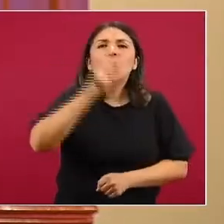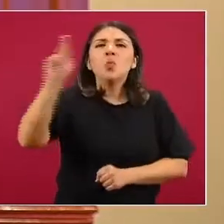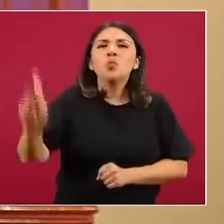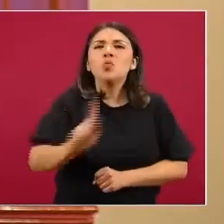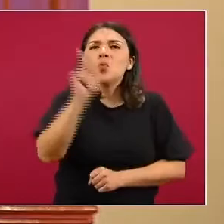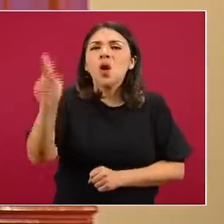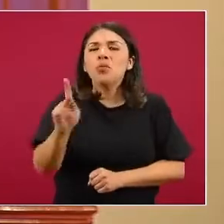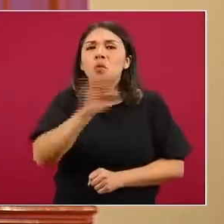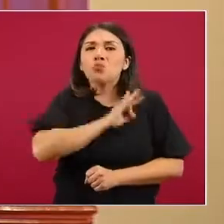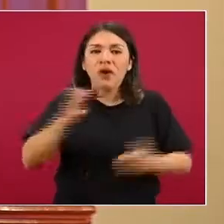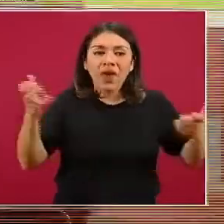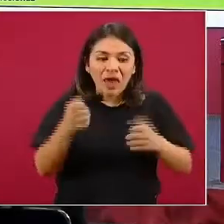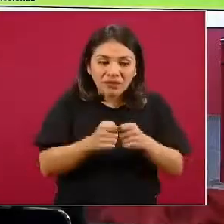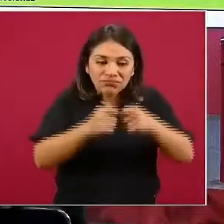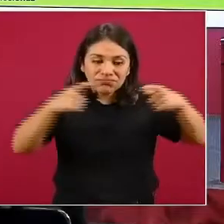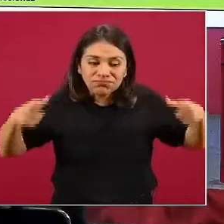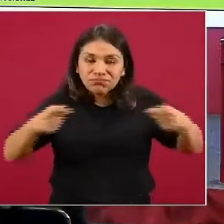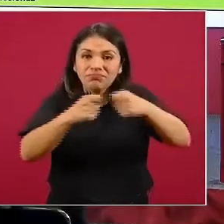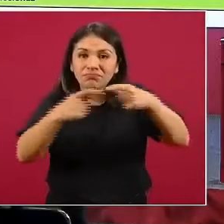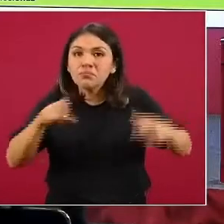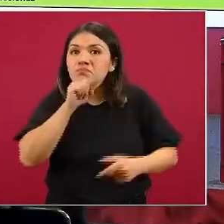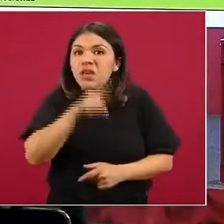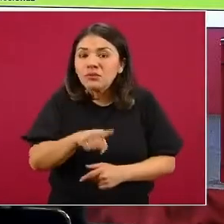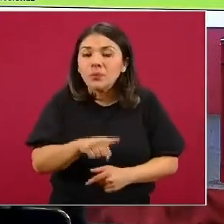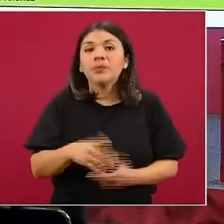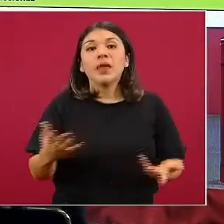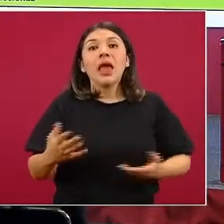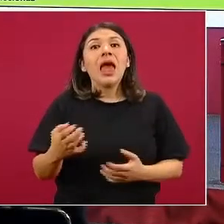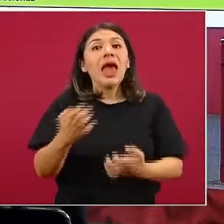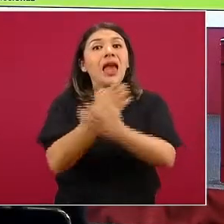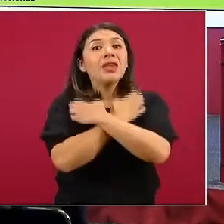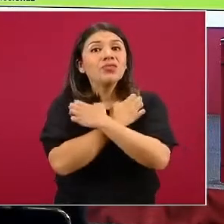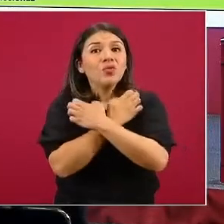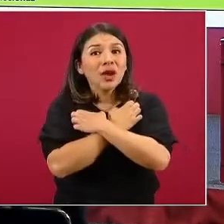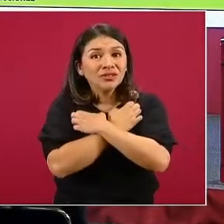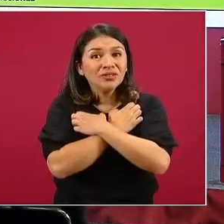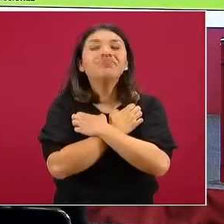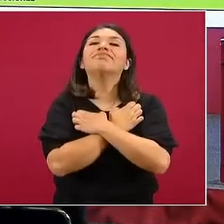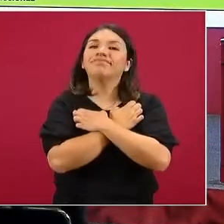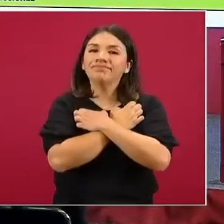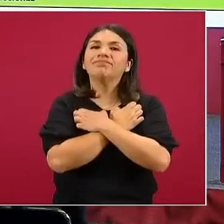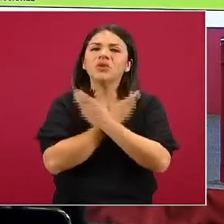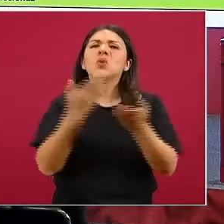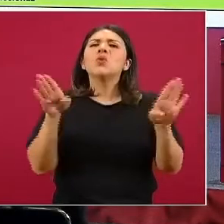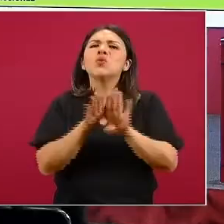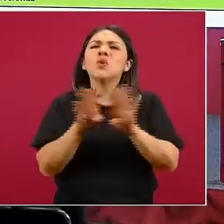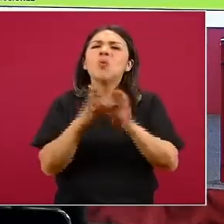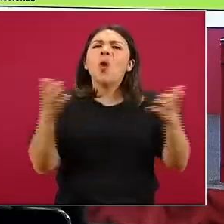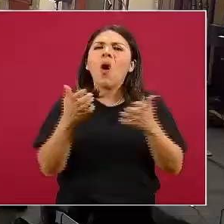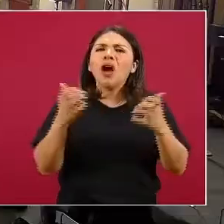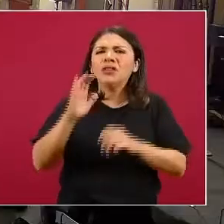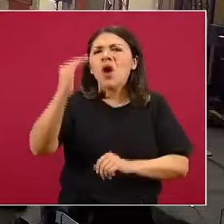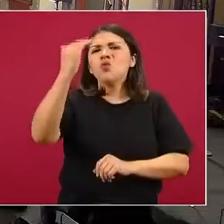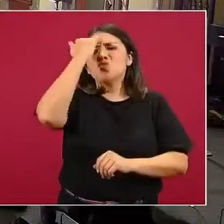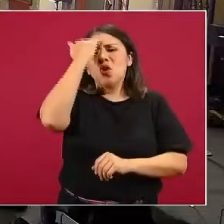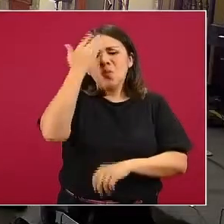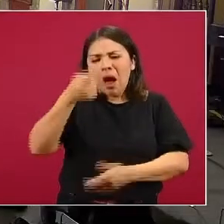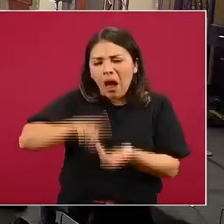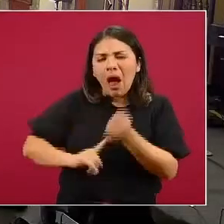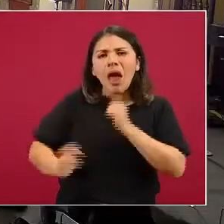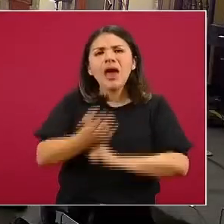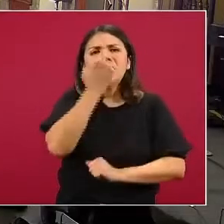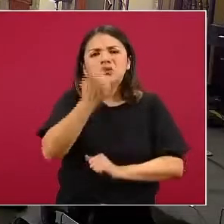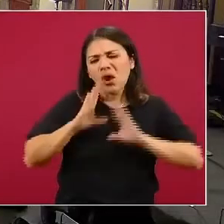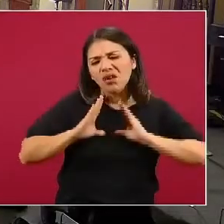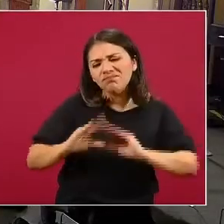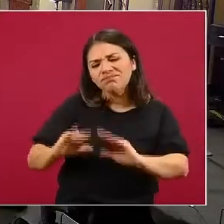puedan desarrollarse en ese sentido. Pedagógicos, que tienen que ver con cómo se están llevando los conocimientos dentro de las